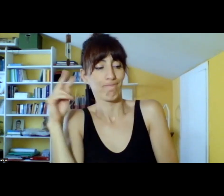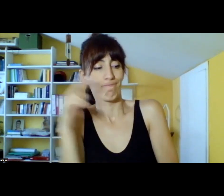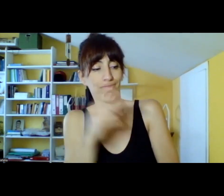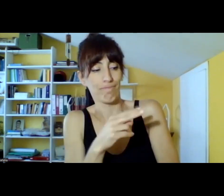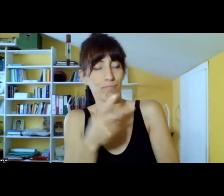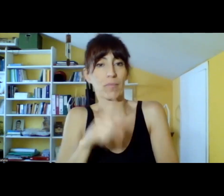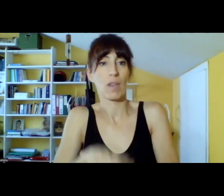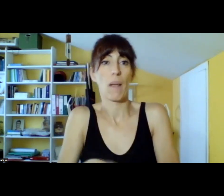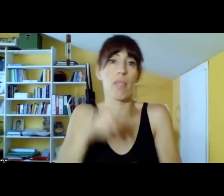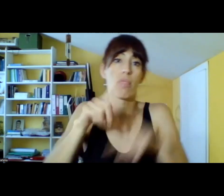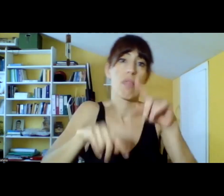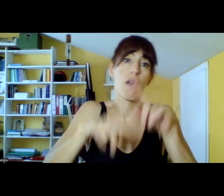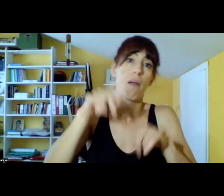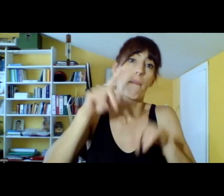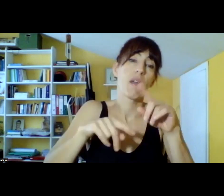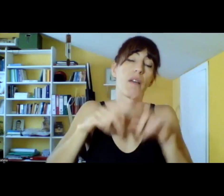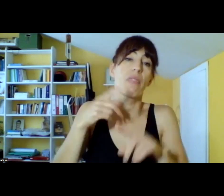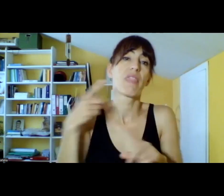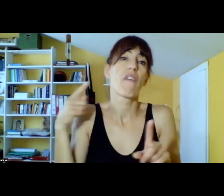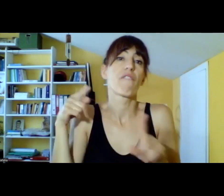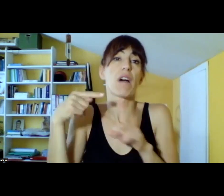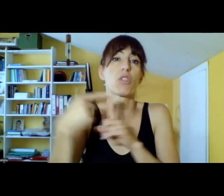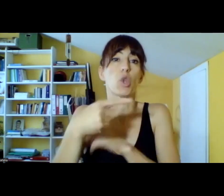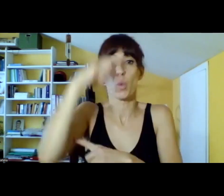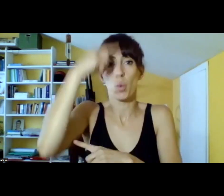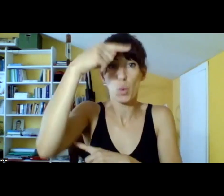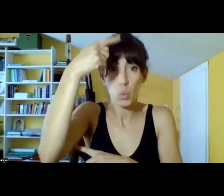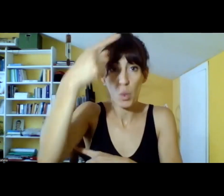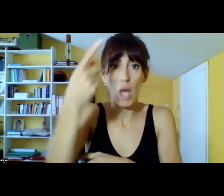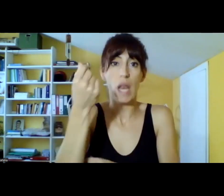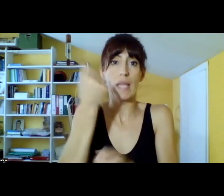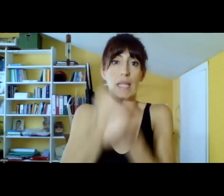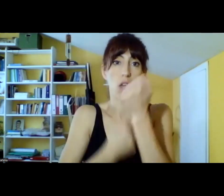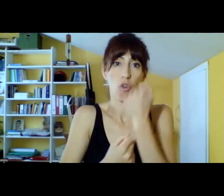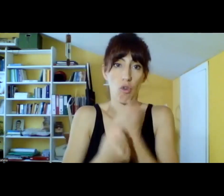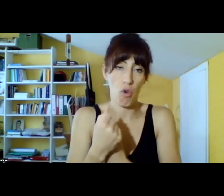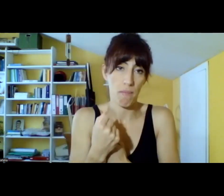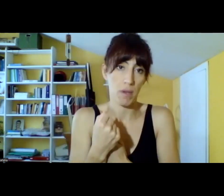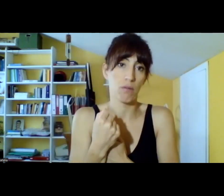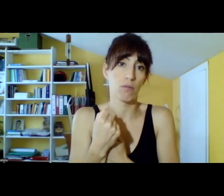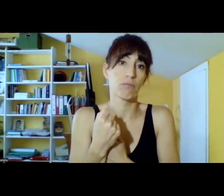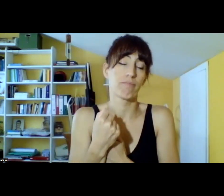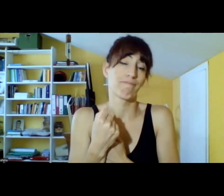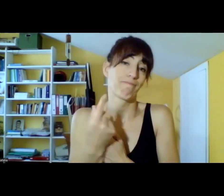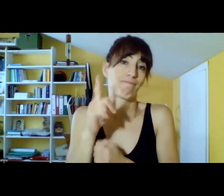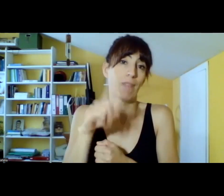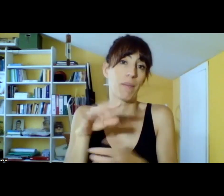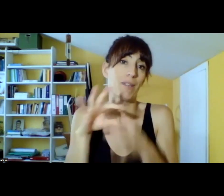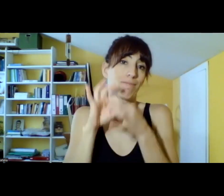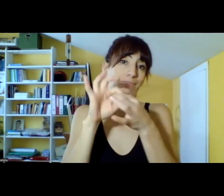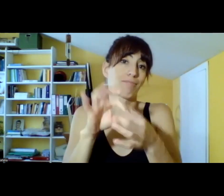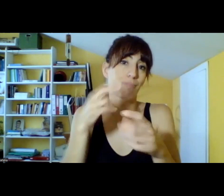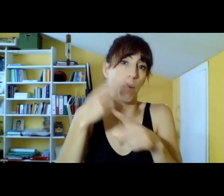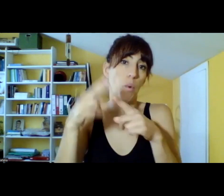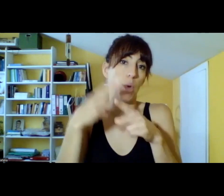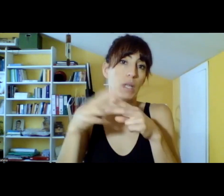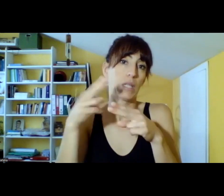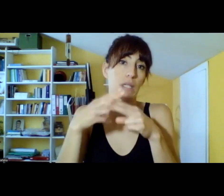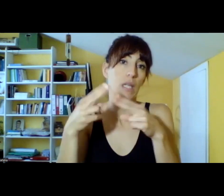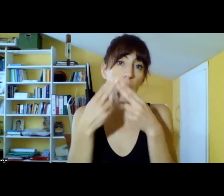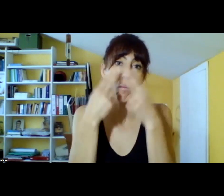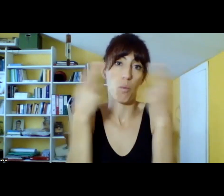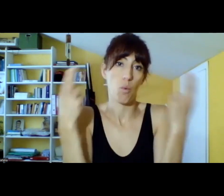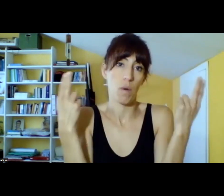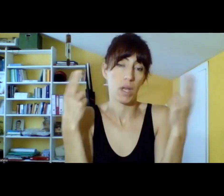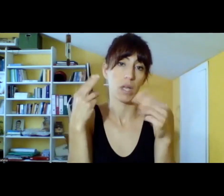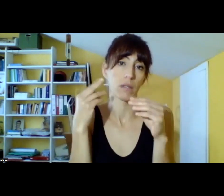obviamente también de factores culturales, económicos, íntimamente relacionados con las políticas públicas que se aplican.